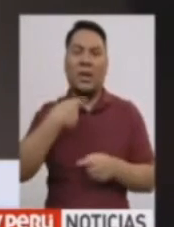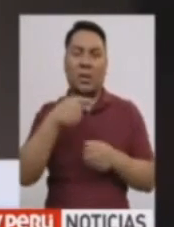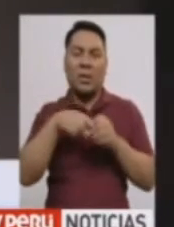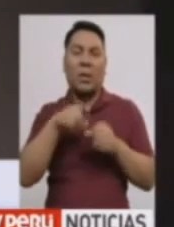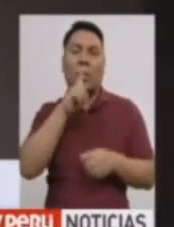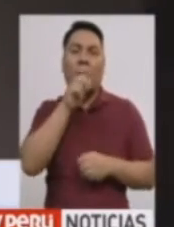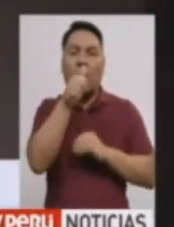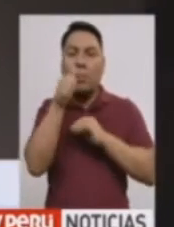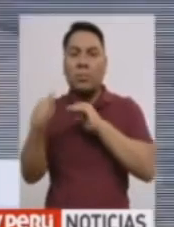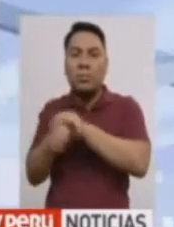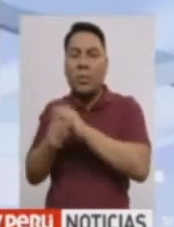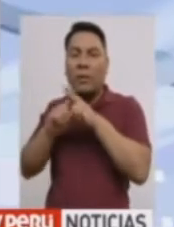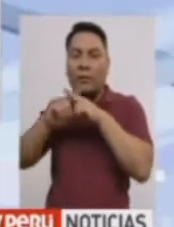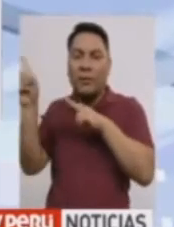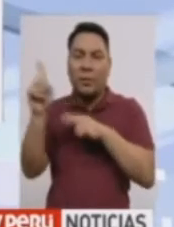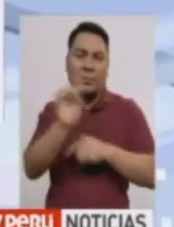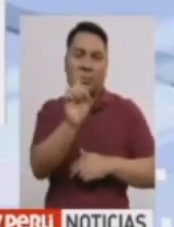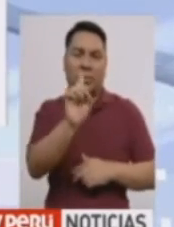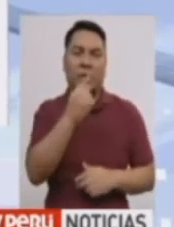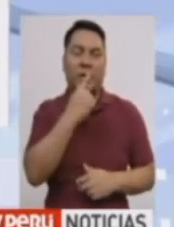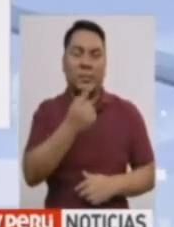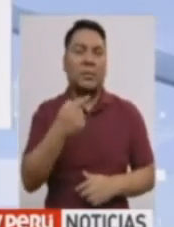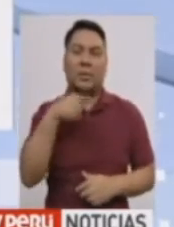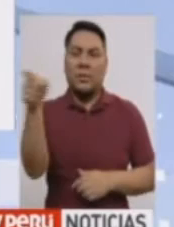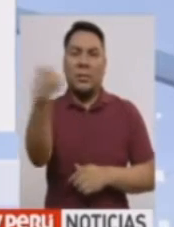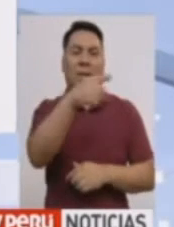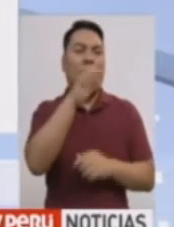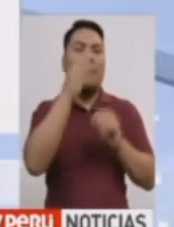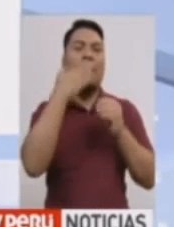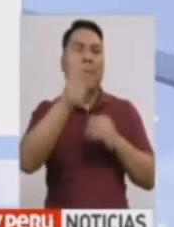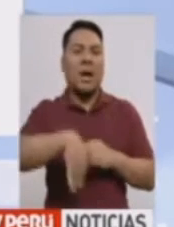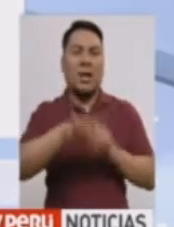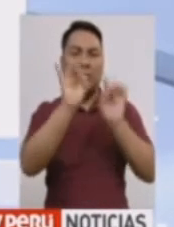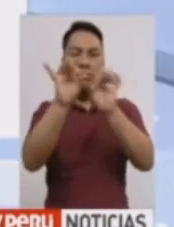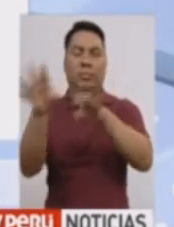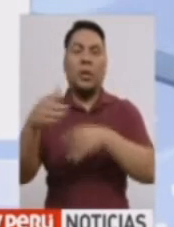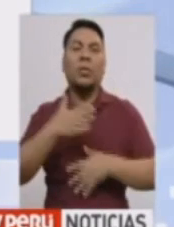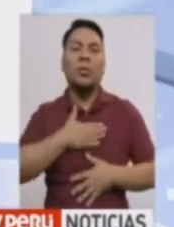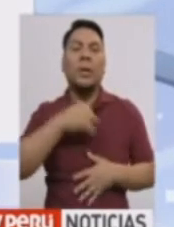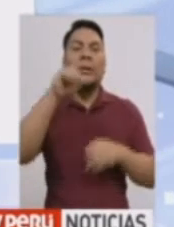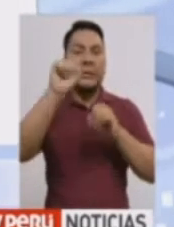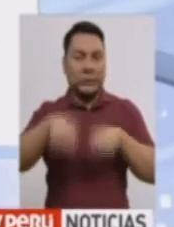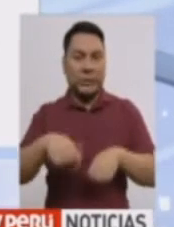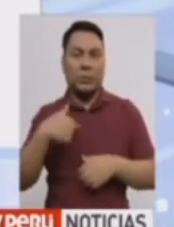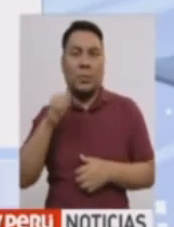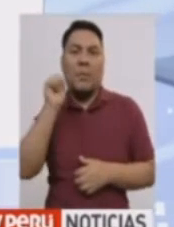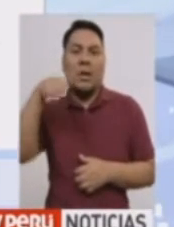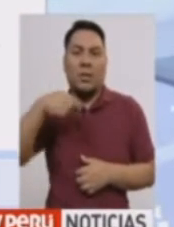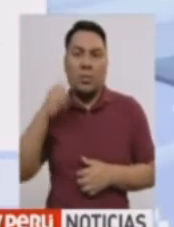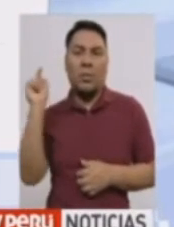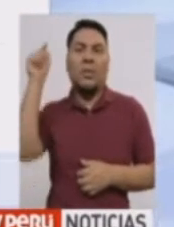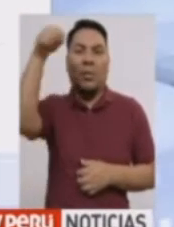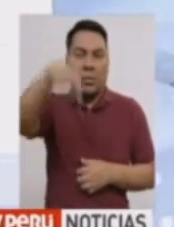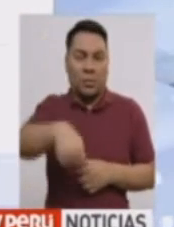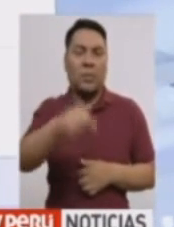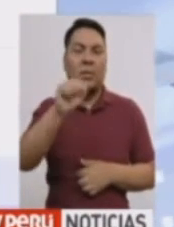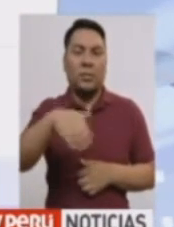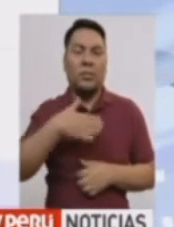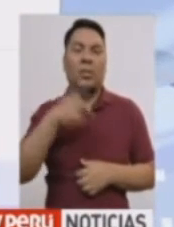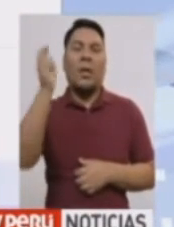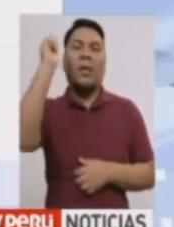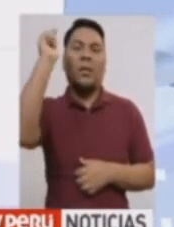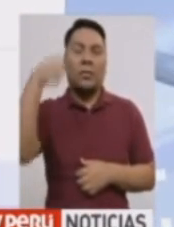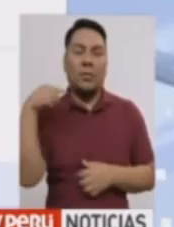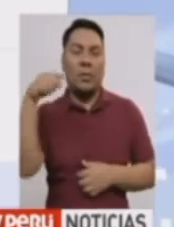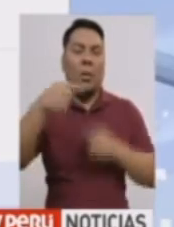a la justicia. Rechazo grave error periodístico. Yo sí iré mañana a prestar testimonio sobre gasoducto